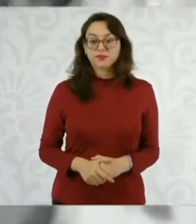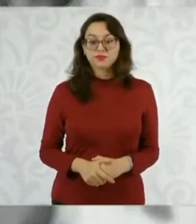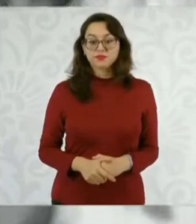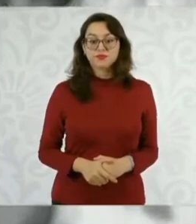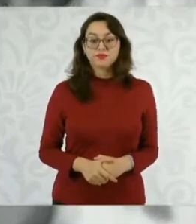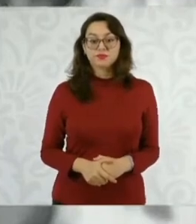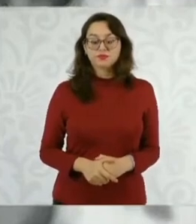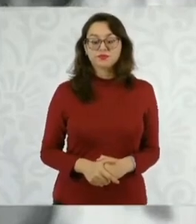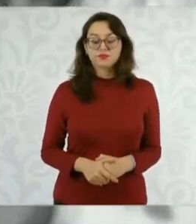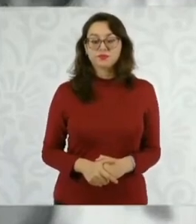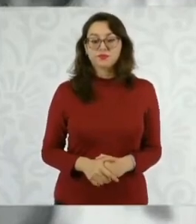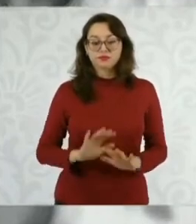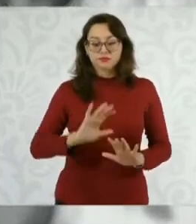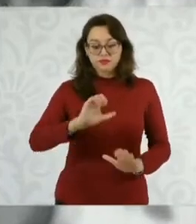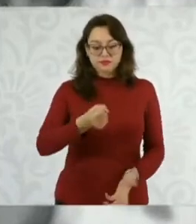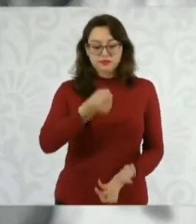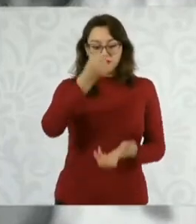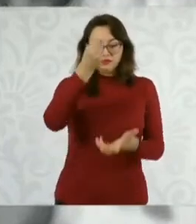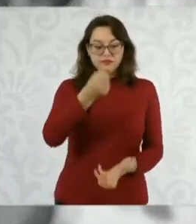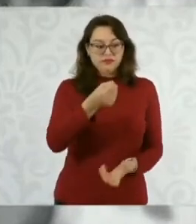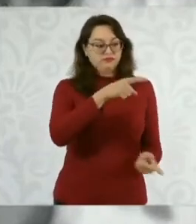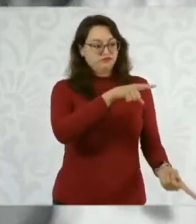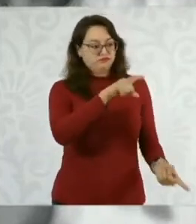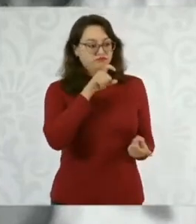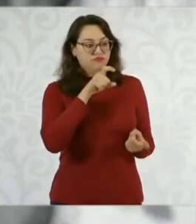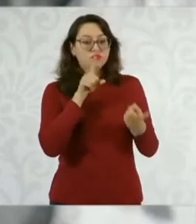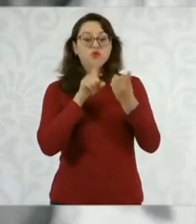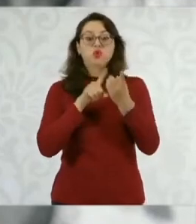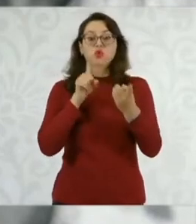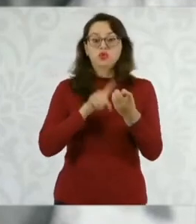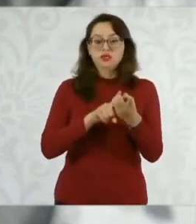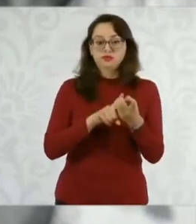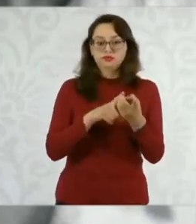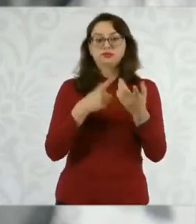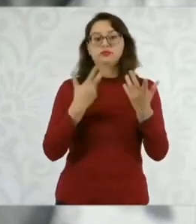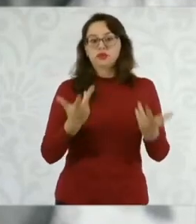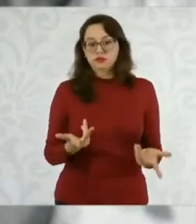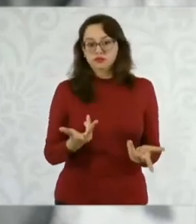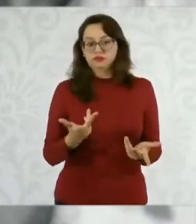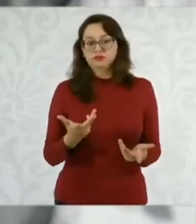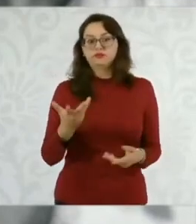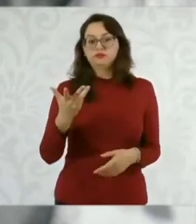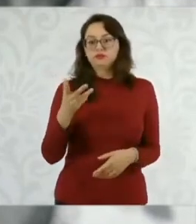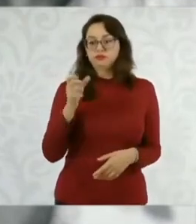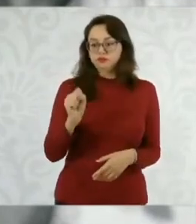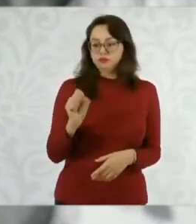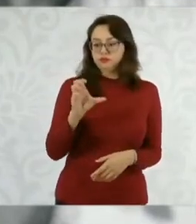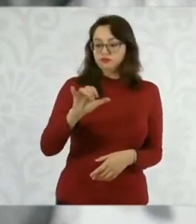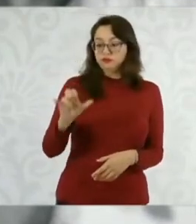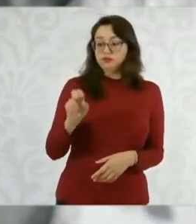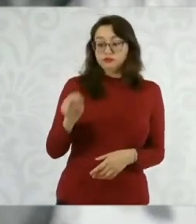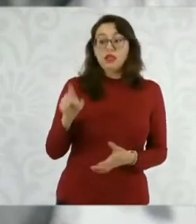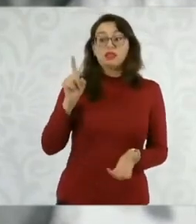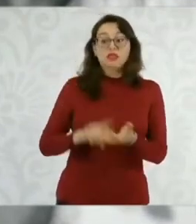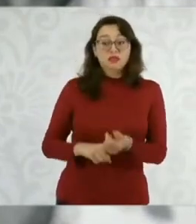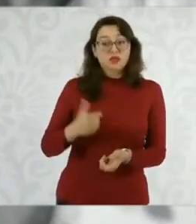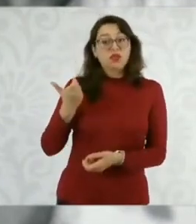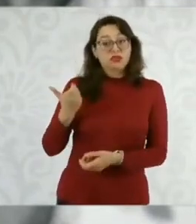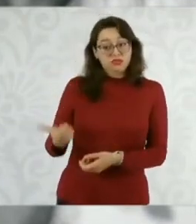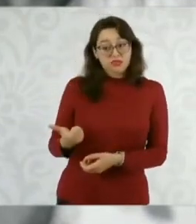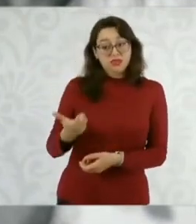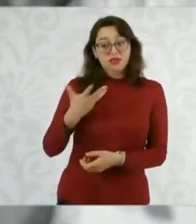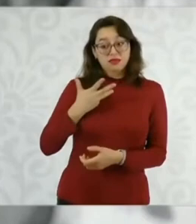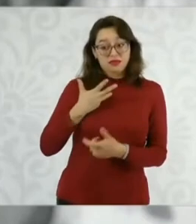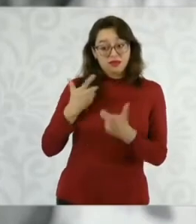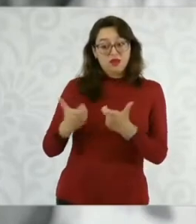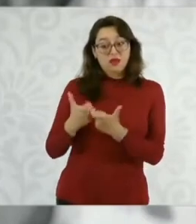La propia reforma constitucional establece que se usen los recursos de los fideicomisos. ¿Qué tema tienen